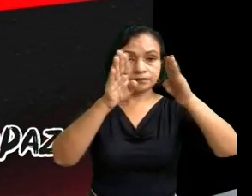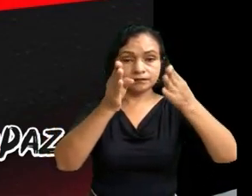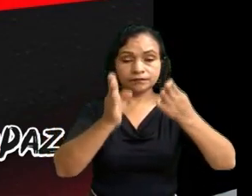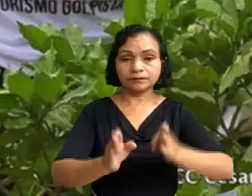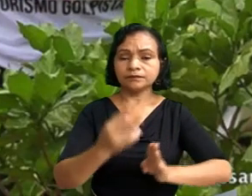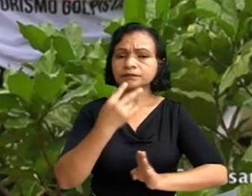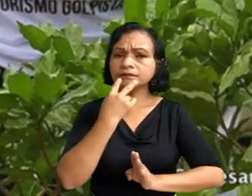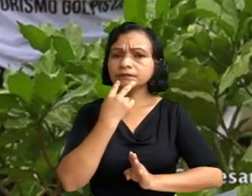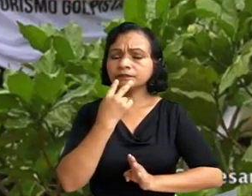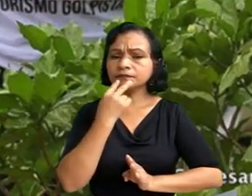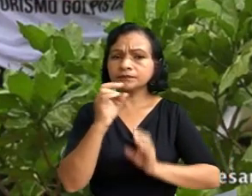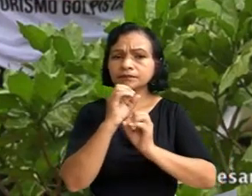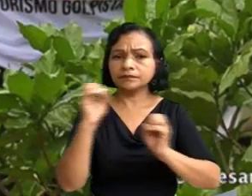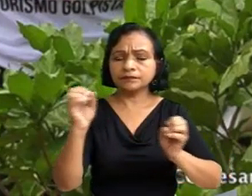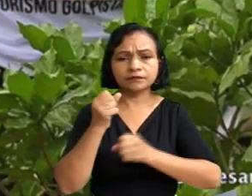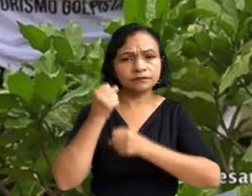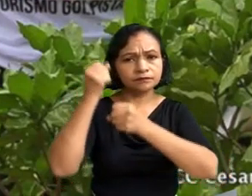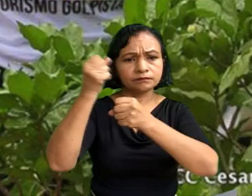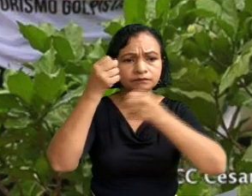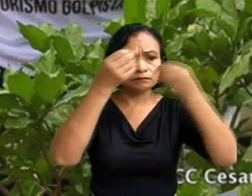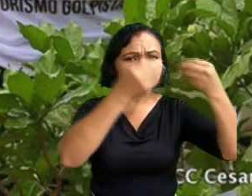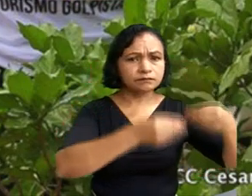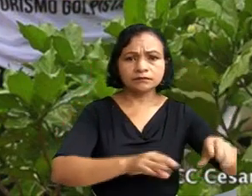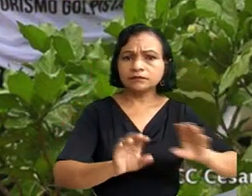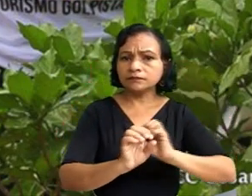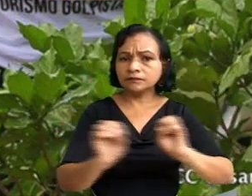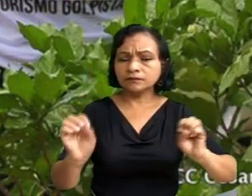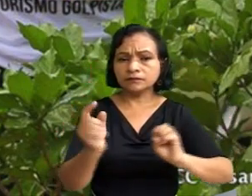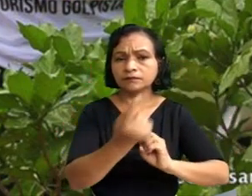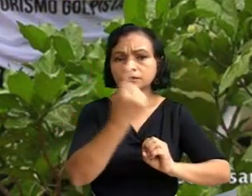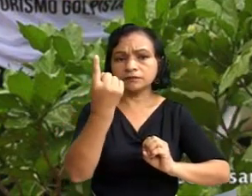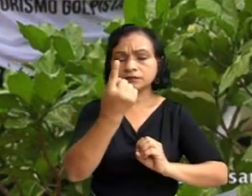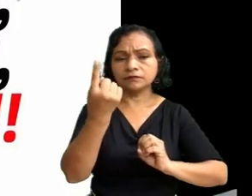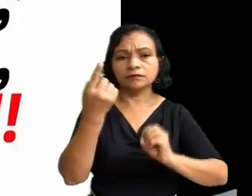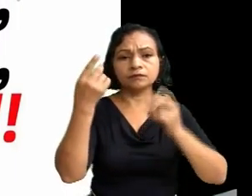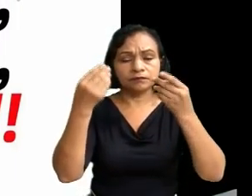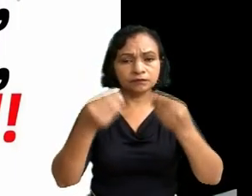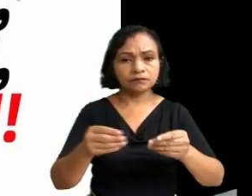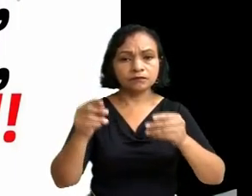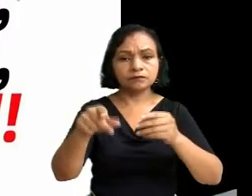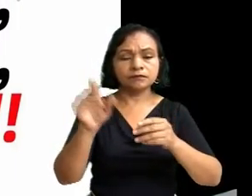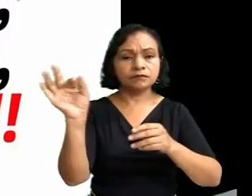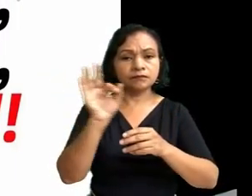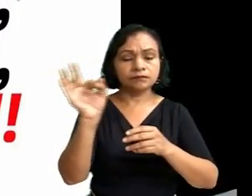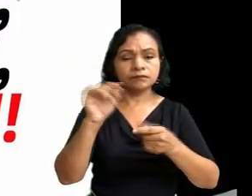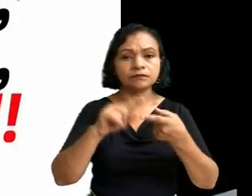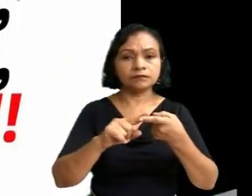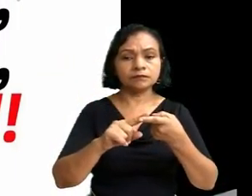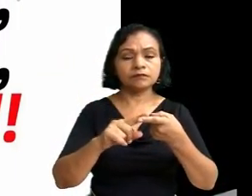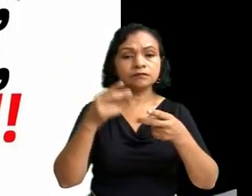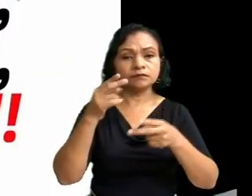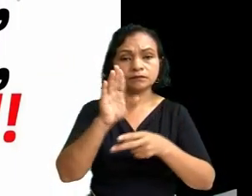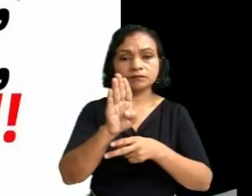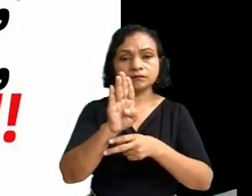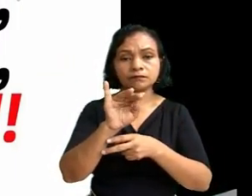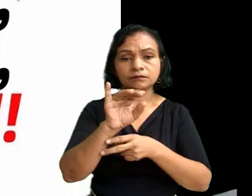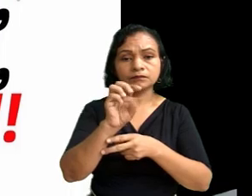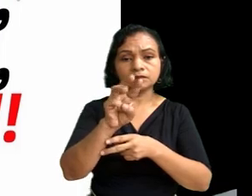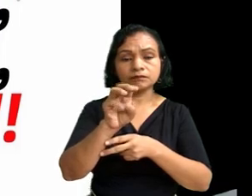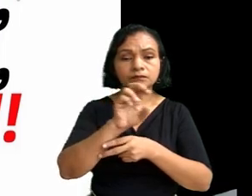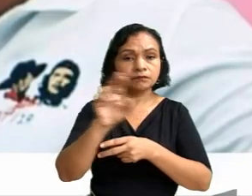como desaparecido a ningún protestante violento sin embargo el único ciudadano reportado bajo esta condición fue bismark martínez